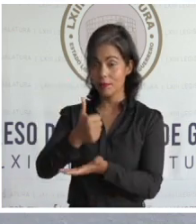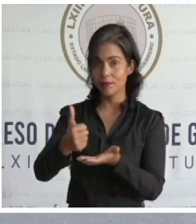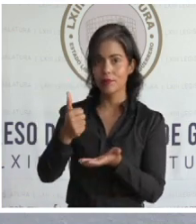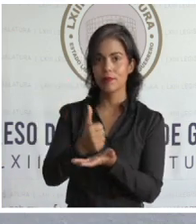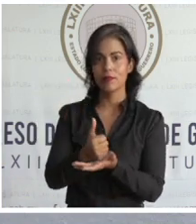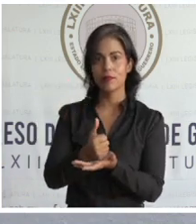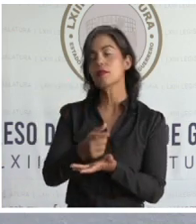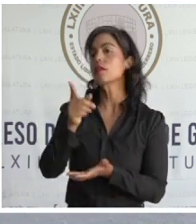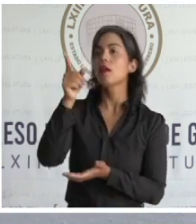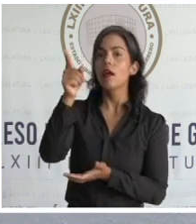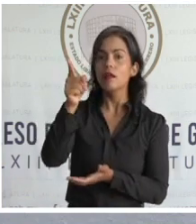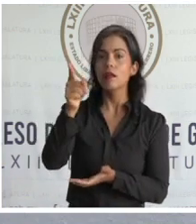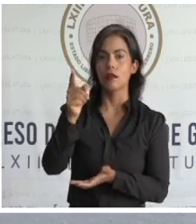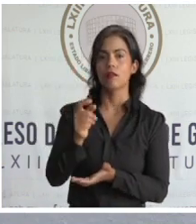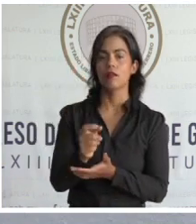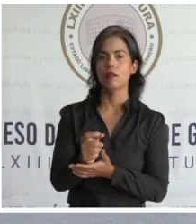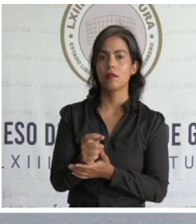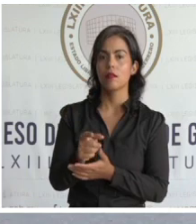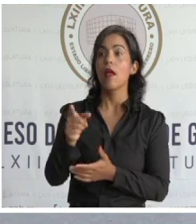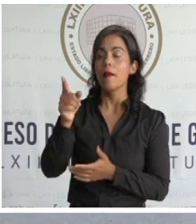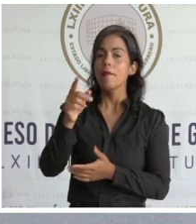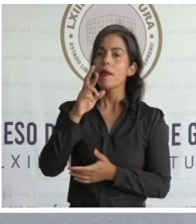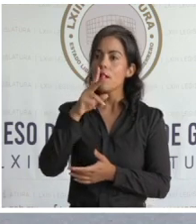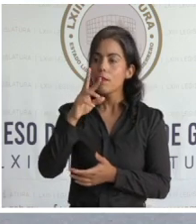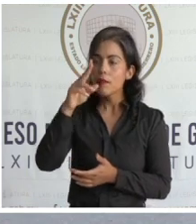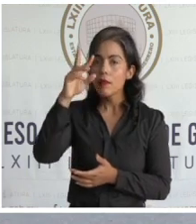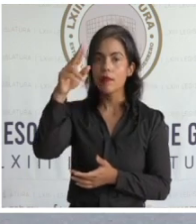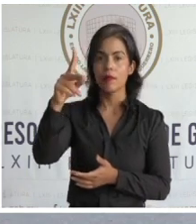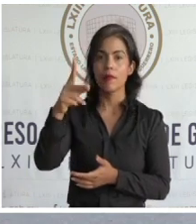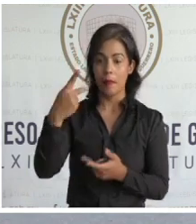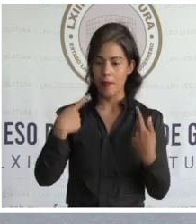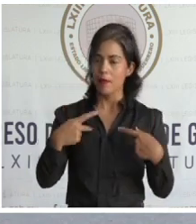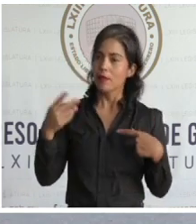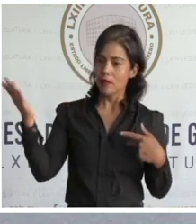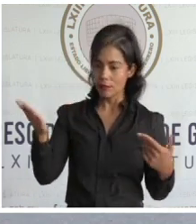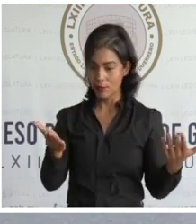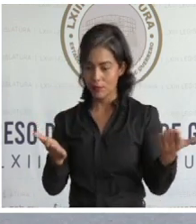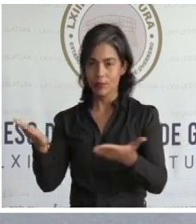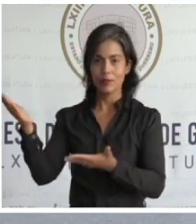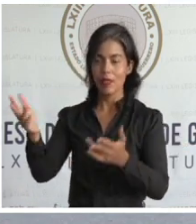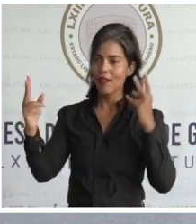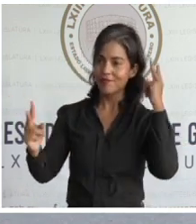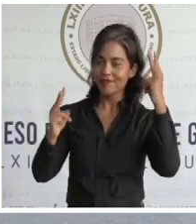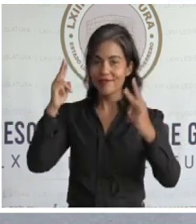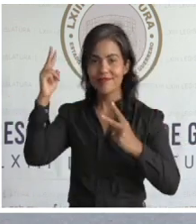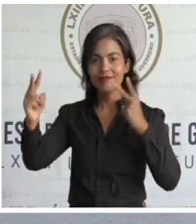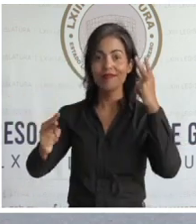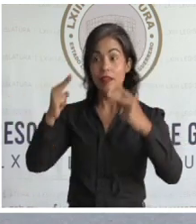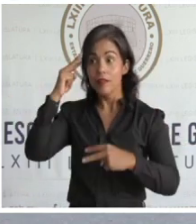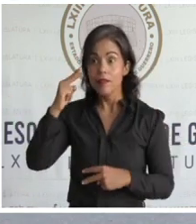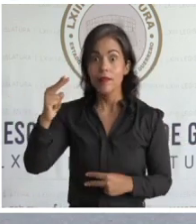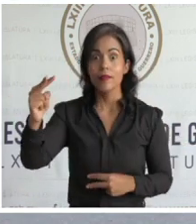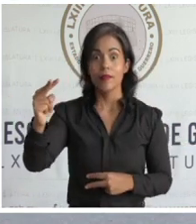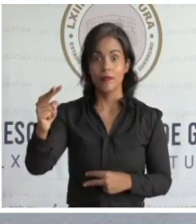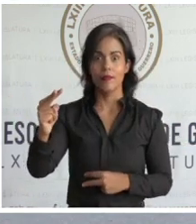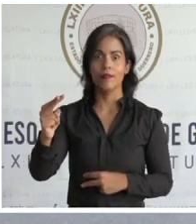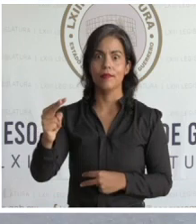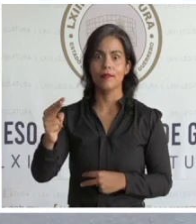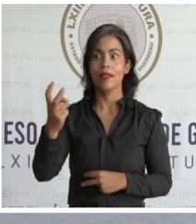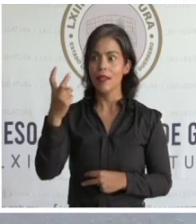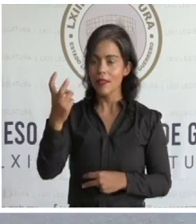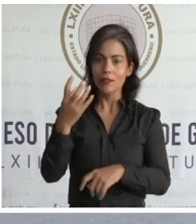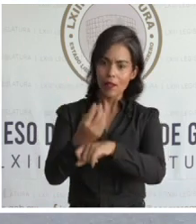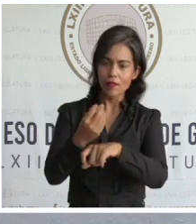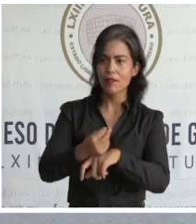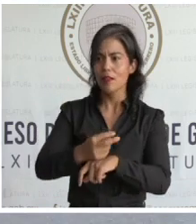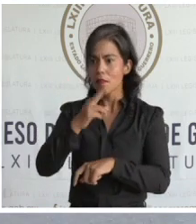generar mejores condiciones para atraer el turismo. Los datos no mienten. En el último reporte de resultados